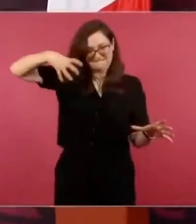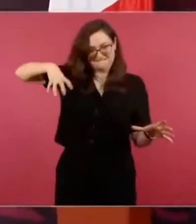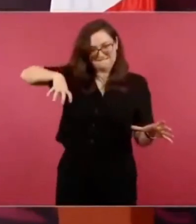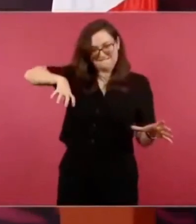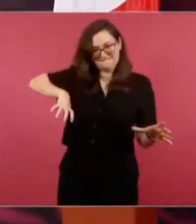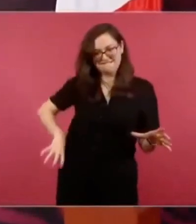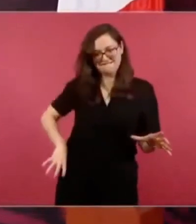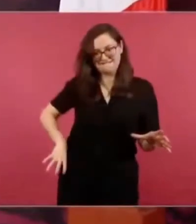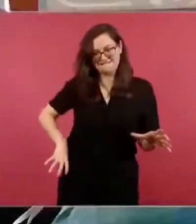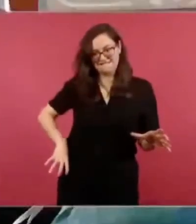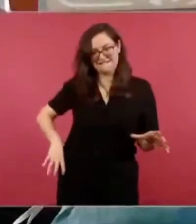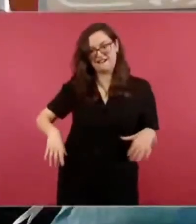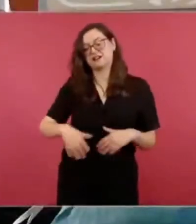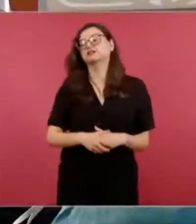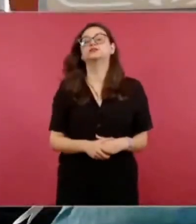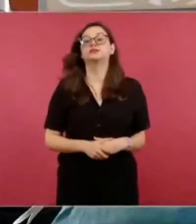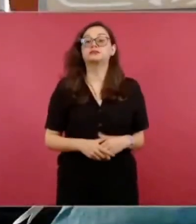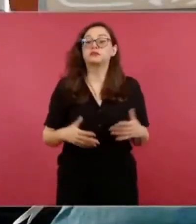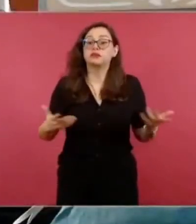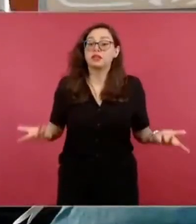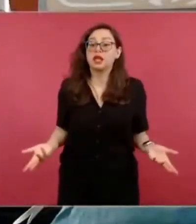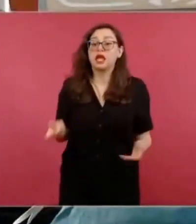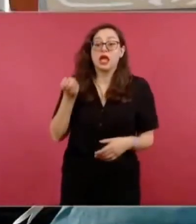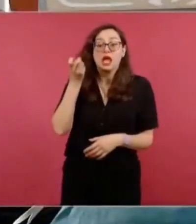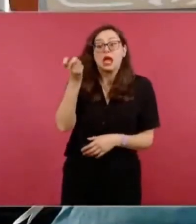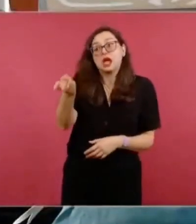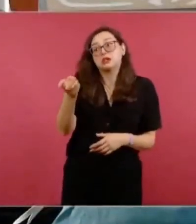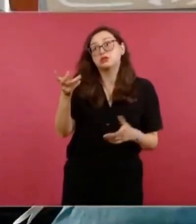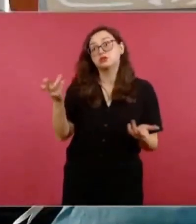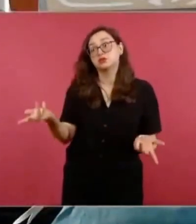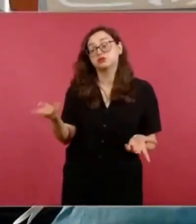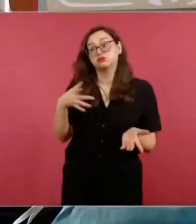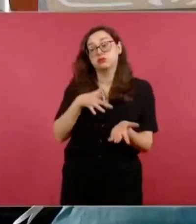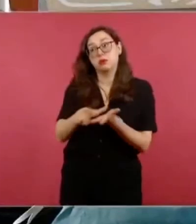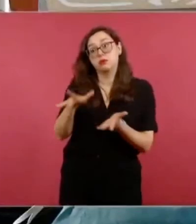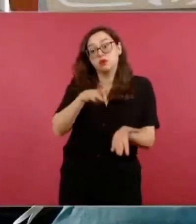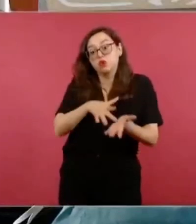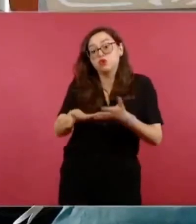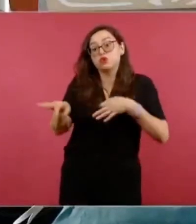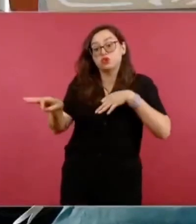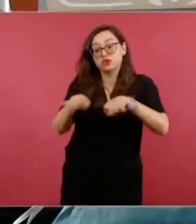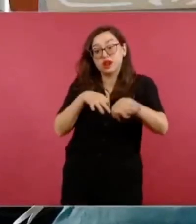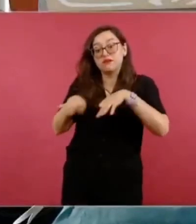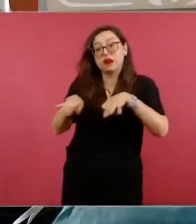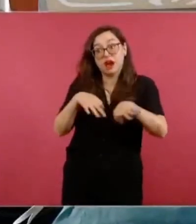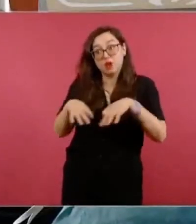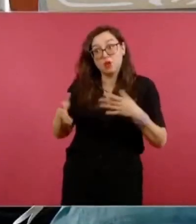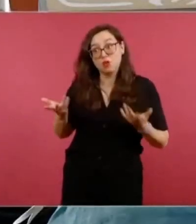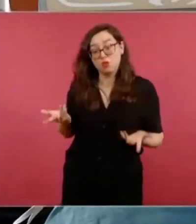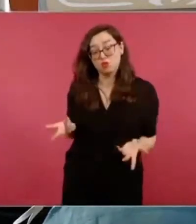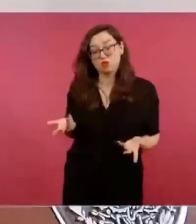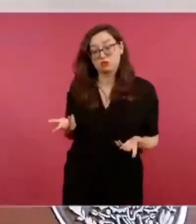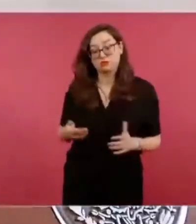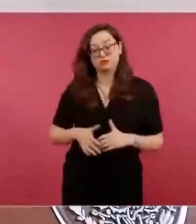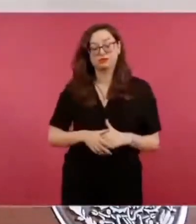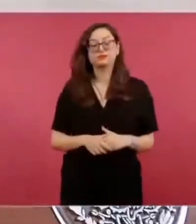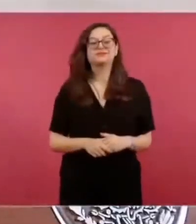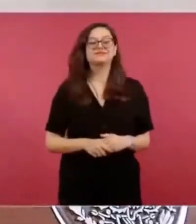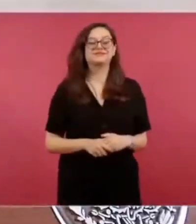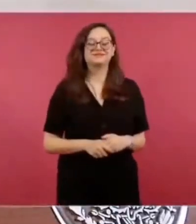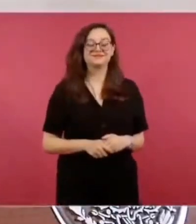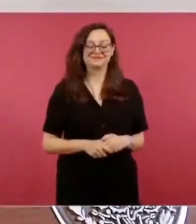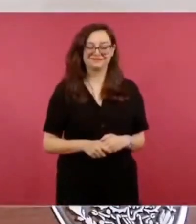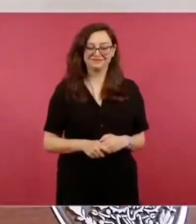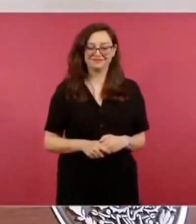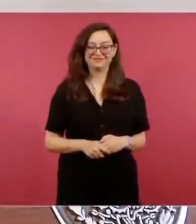Pero esos son incentivos a los trabajadores que se dan en muchos lugares, ¿no? Para ahorrar. Aquí, para